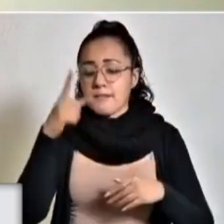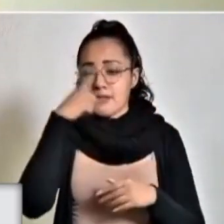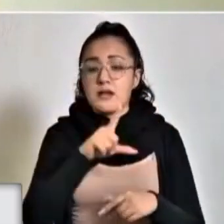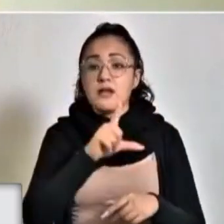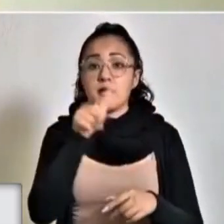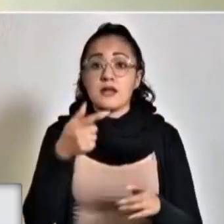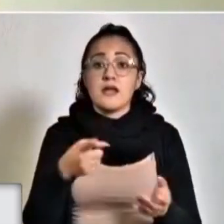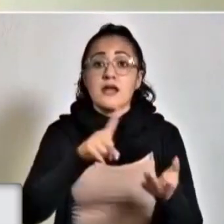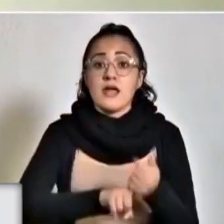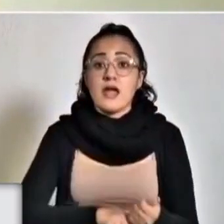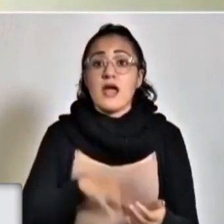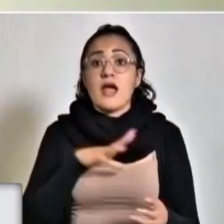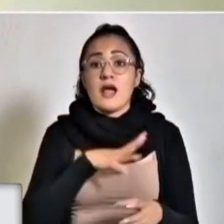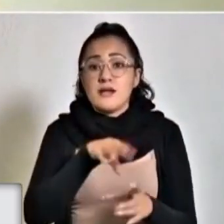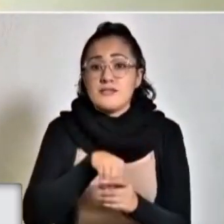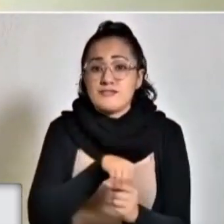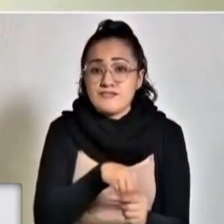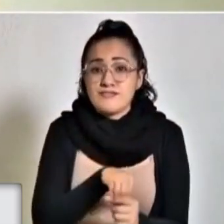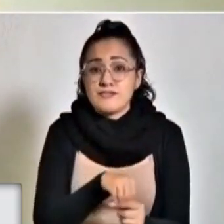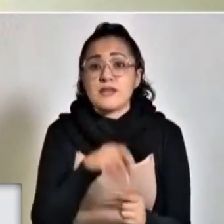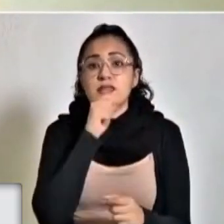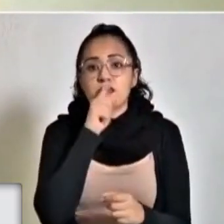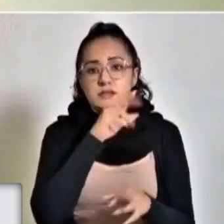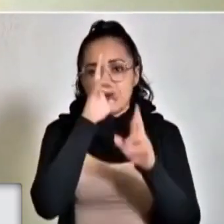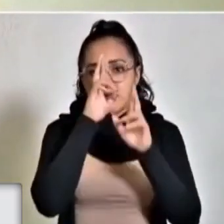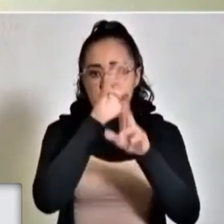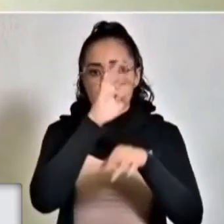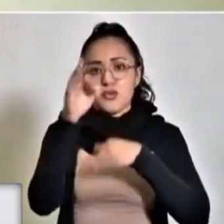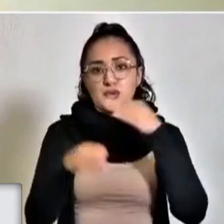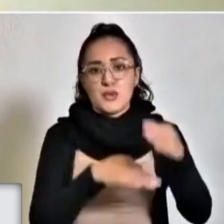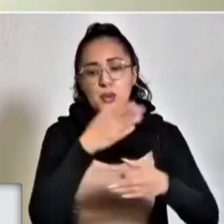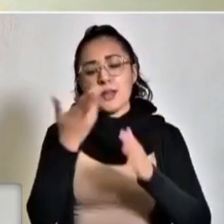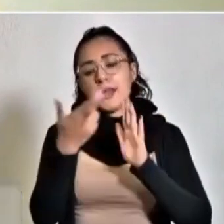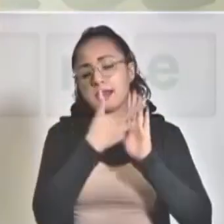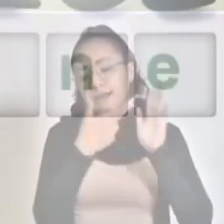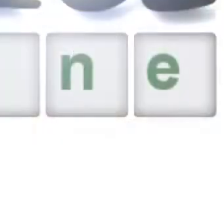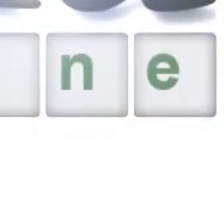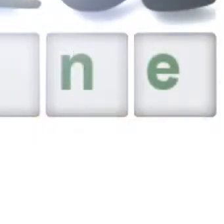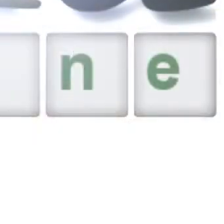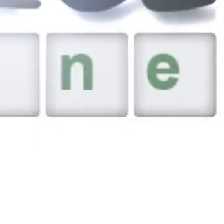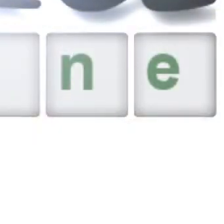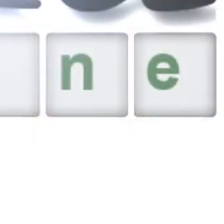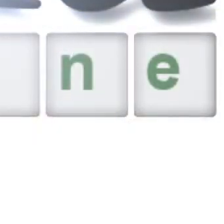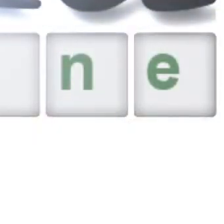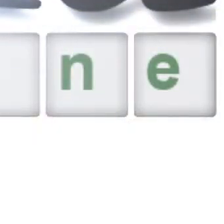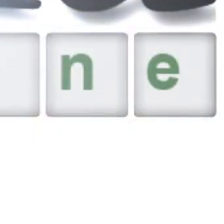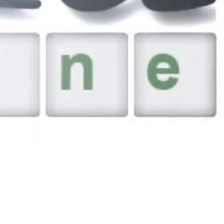interior haya aglomeraciones y que se respeten todos los criterios de sana distancia.